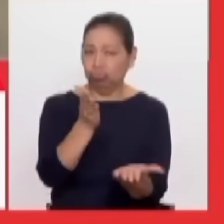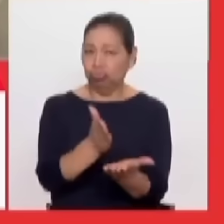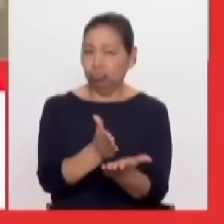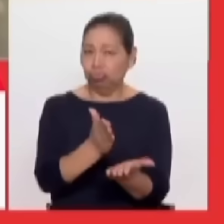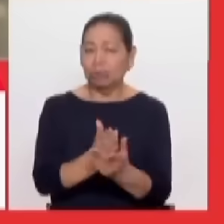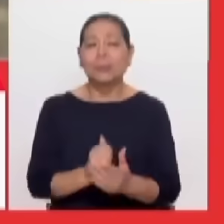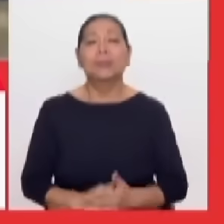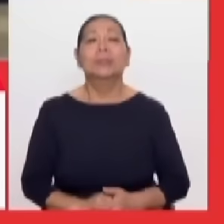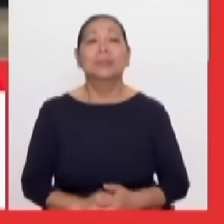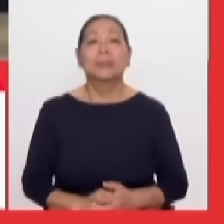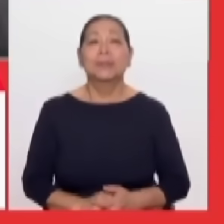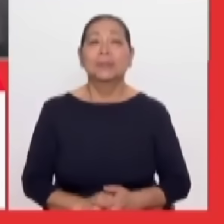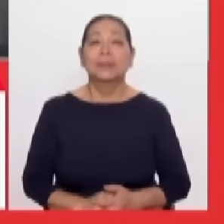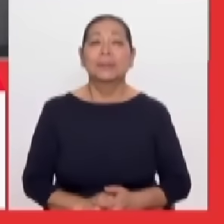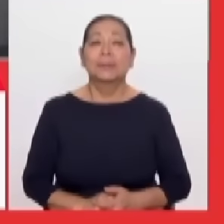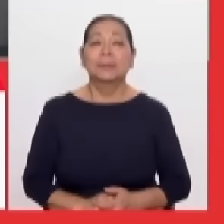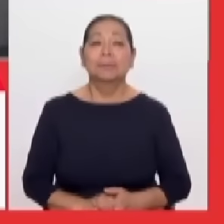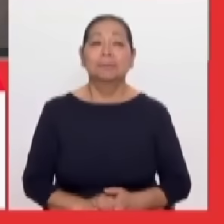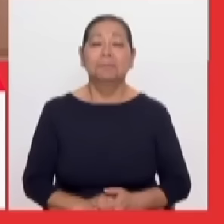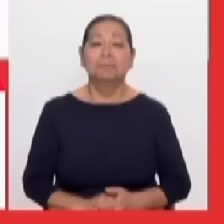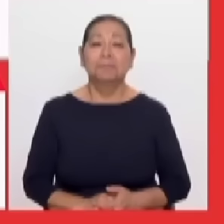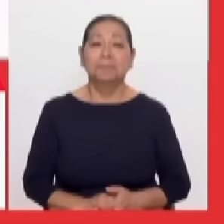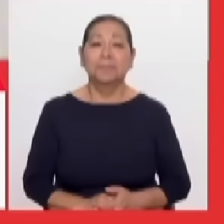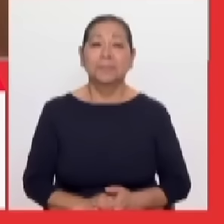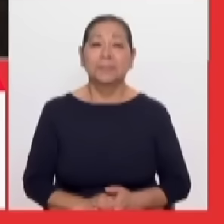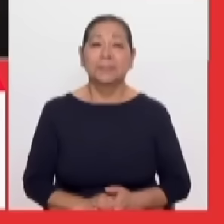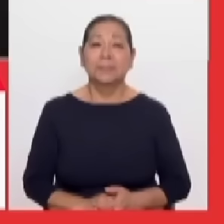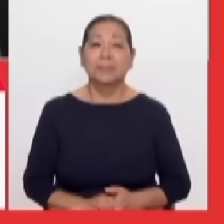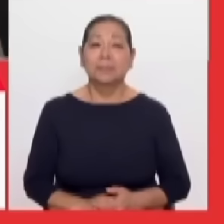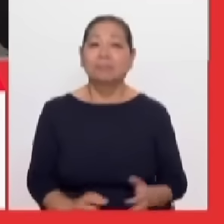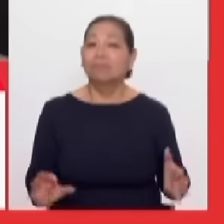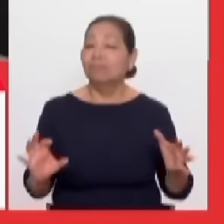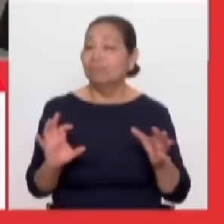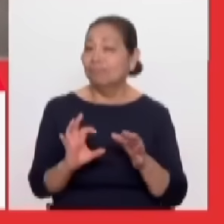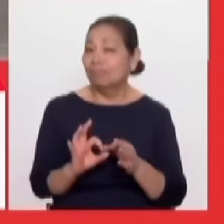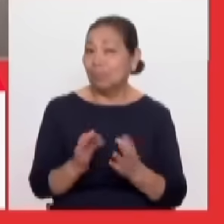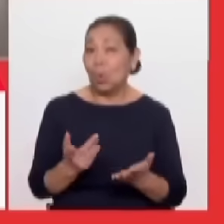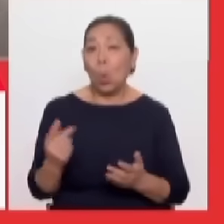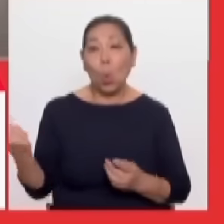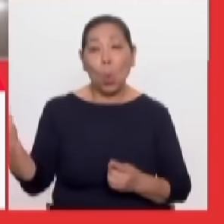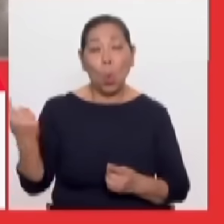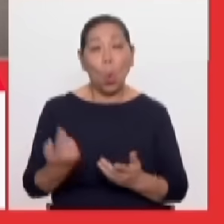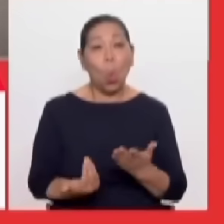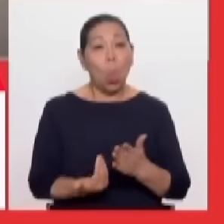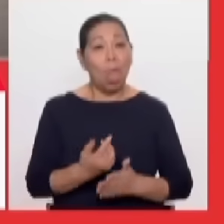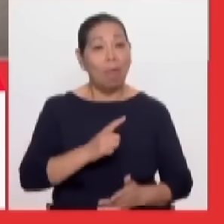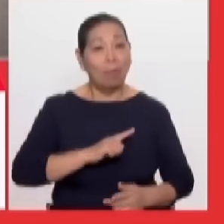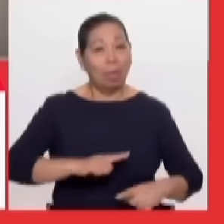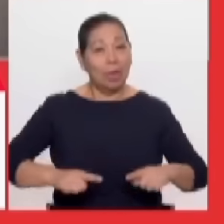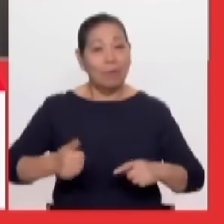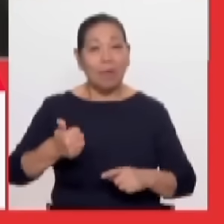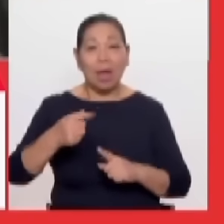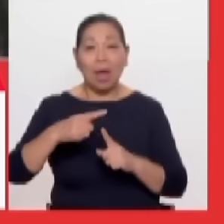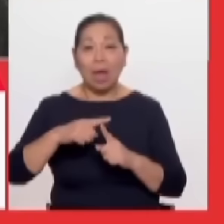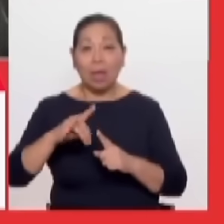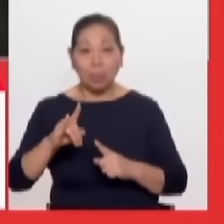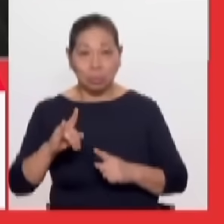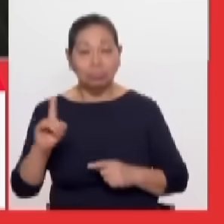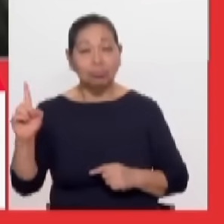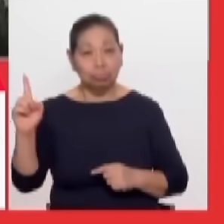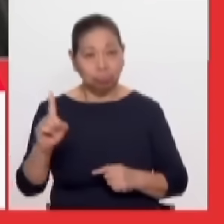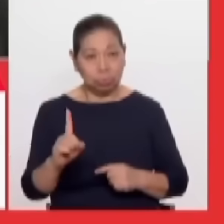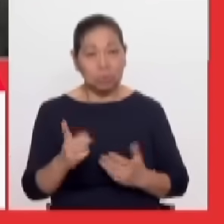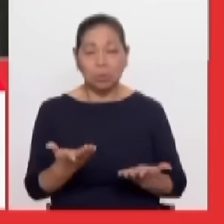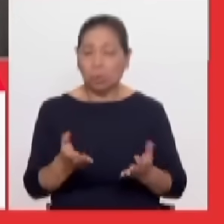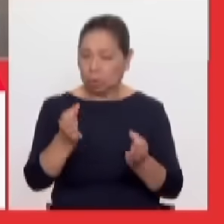firmes, como por ejemplo poner a un nuevo jefe frente a la ATU, que